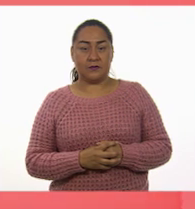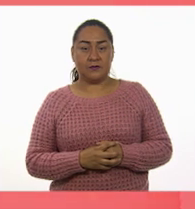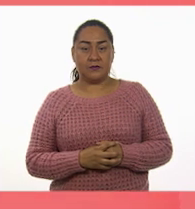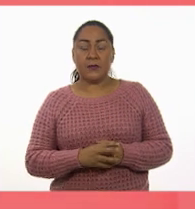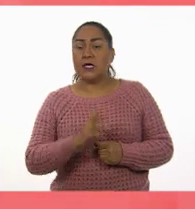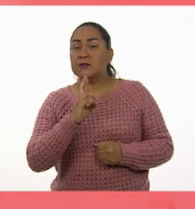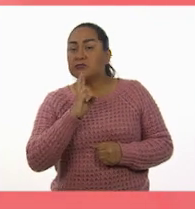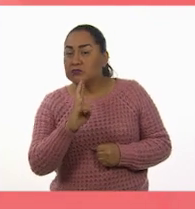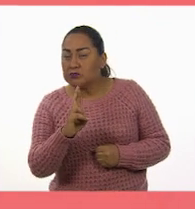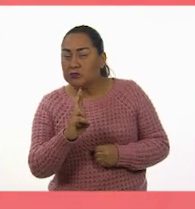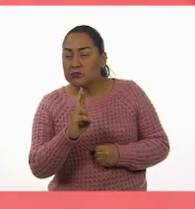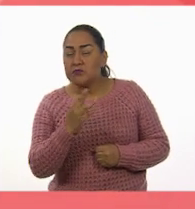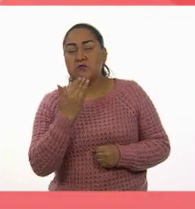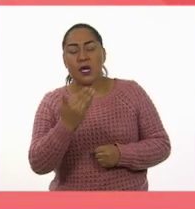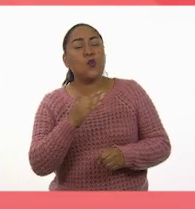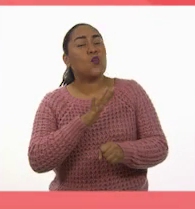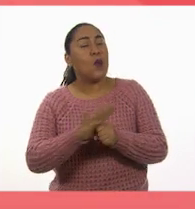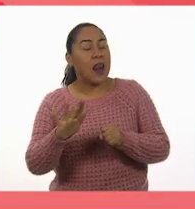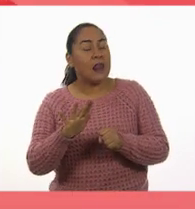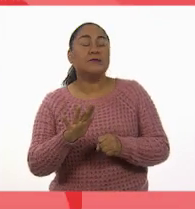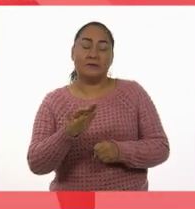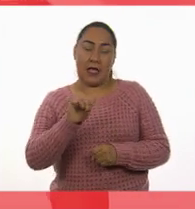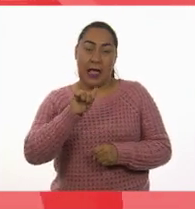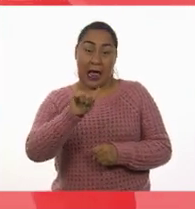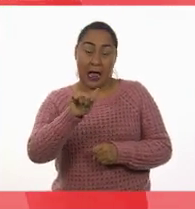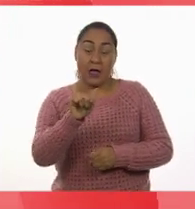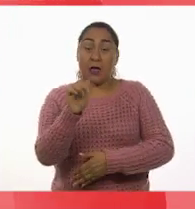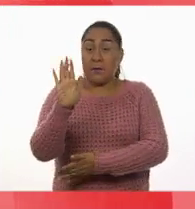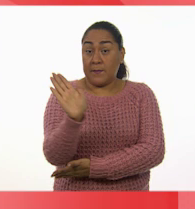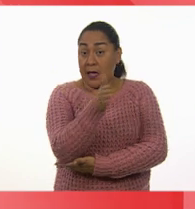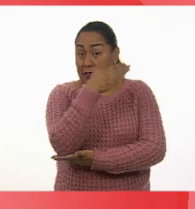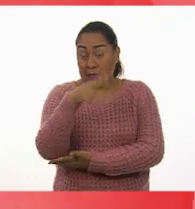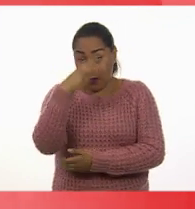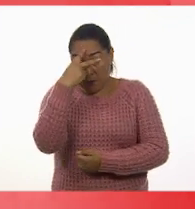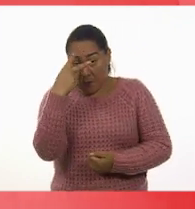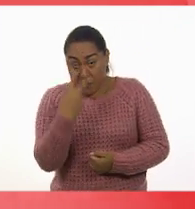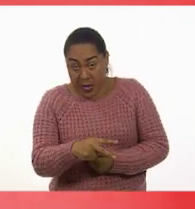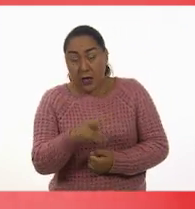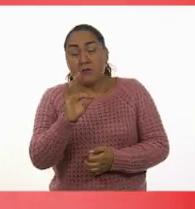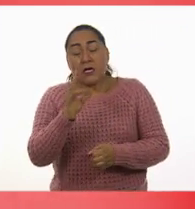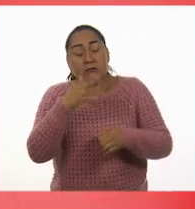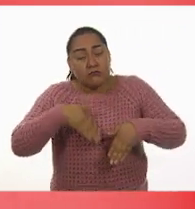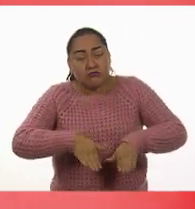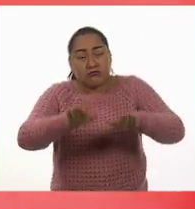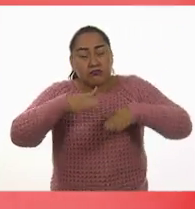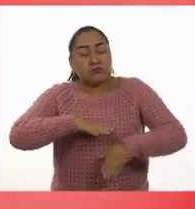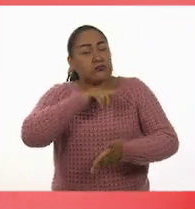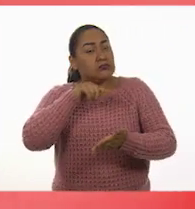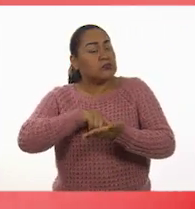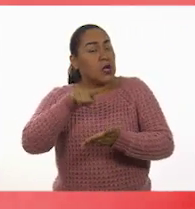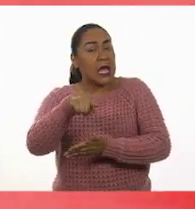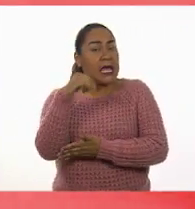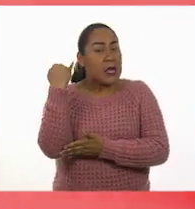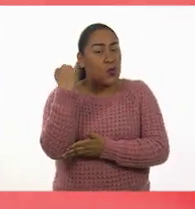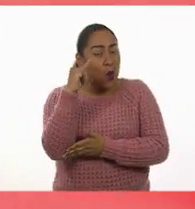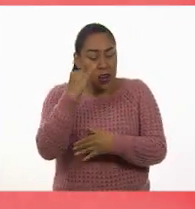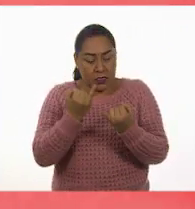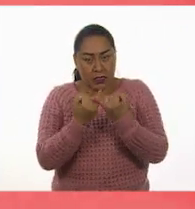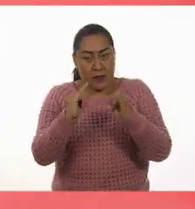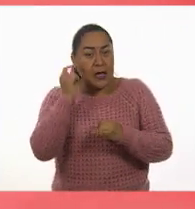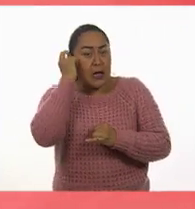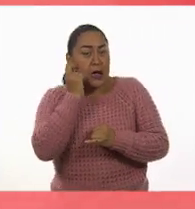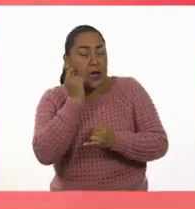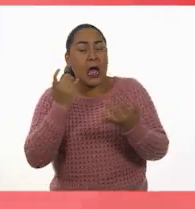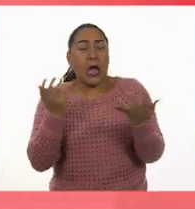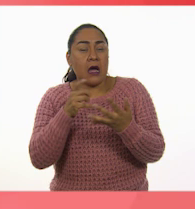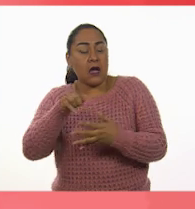La respuesta correcta es A. La bandera de México fue confeccionada en Iguala de la Independencia, Guerrero, por